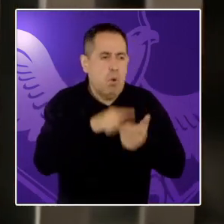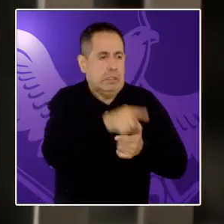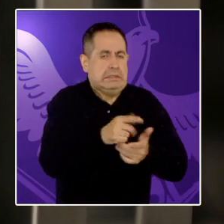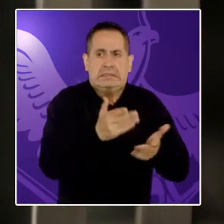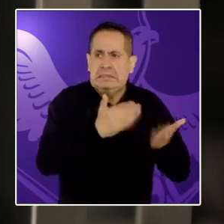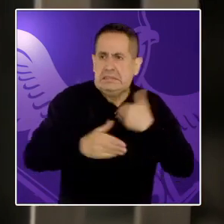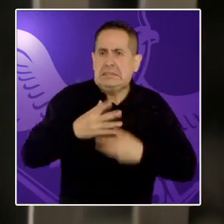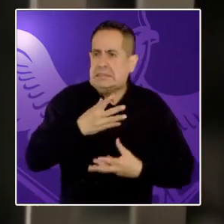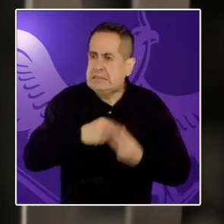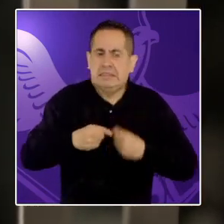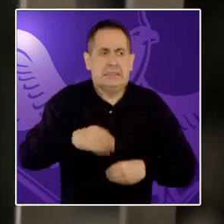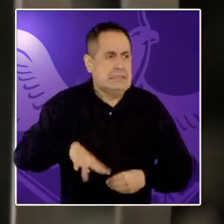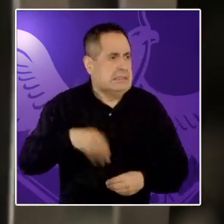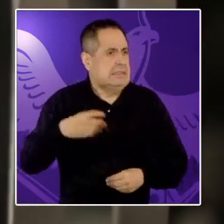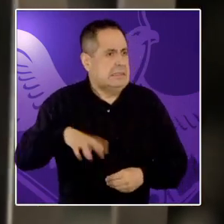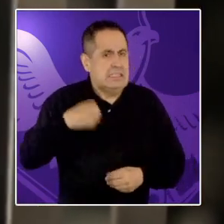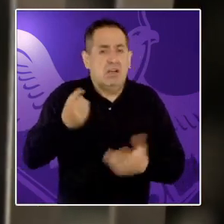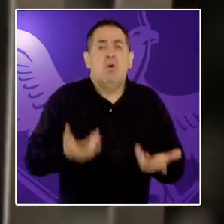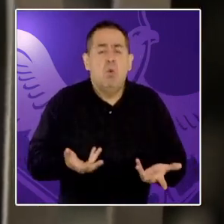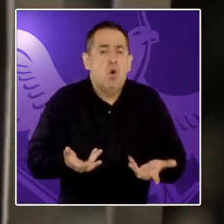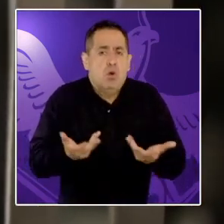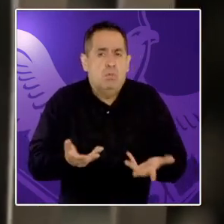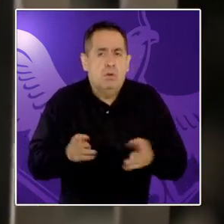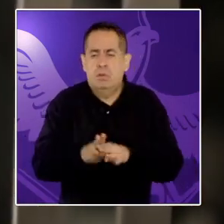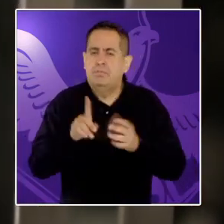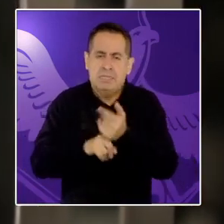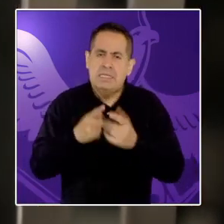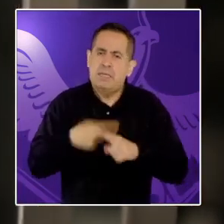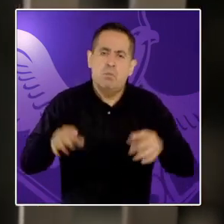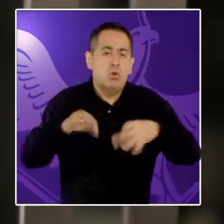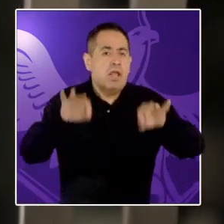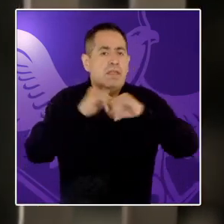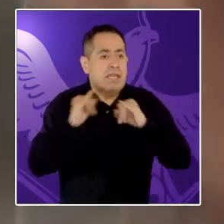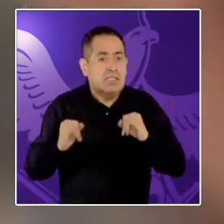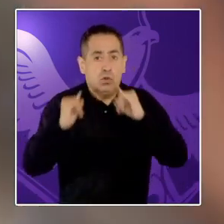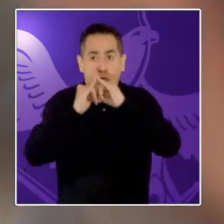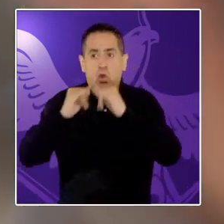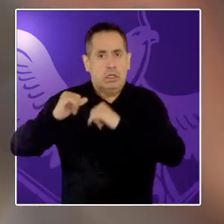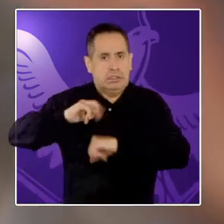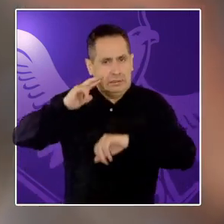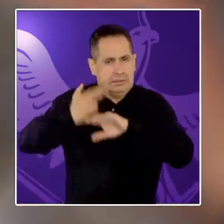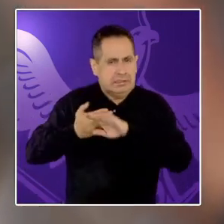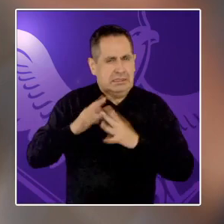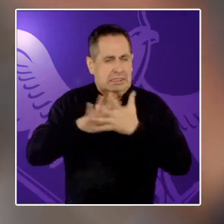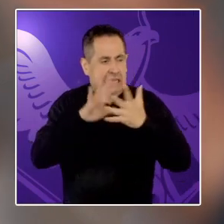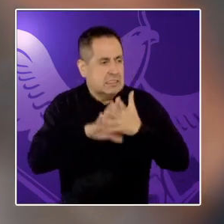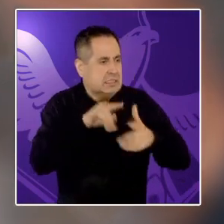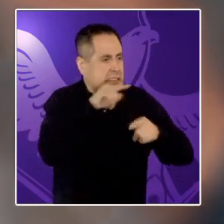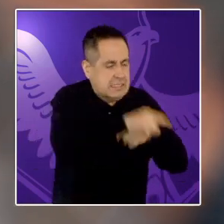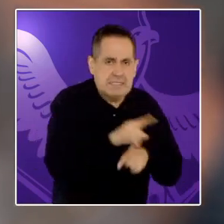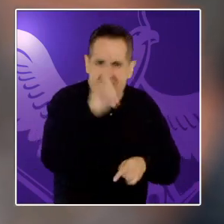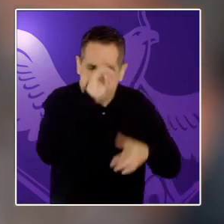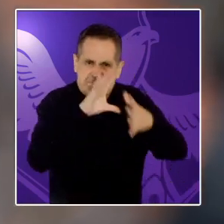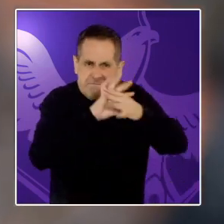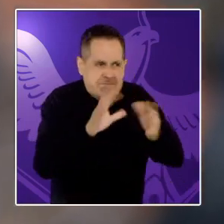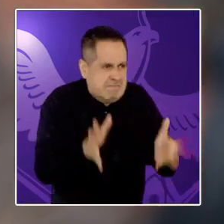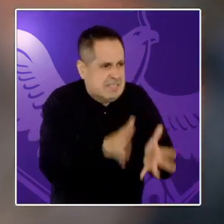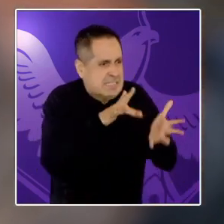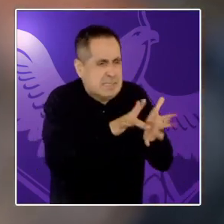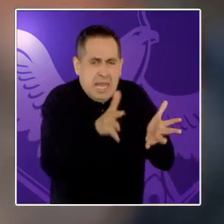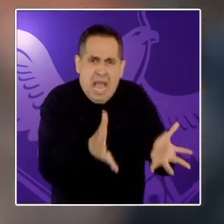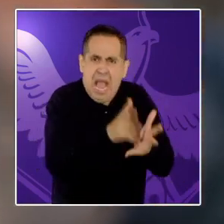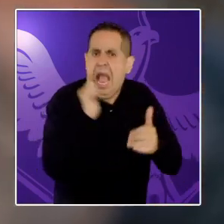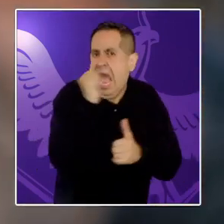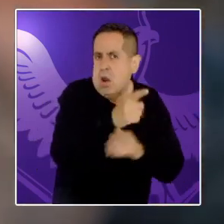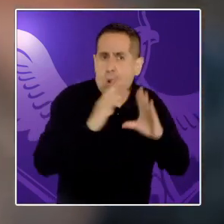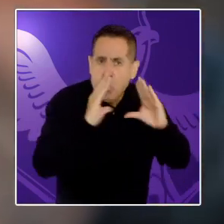lograr sortear sus retos, que no solo es necesario que las instituciones cumplan a una población pasiva, aburrida y anestesiada, sino que es